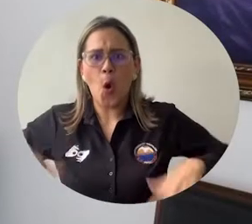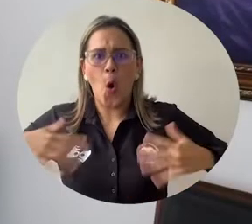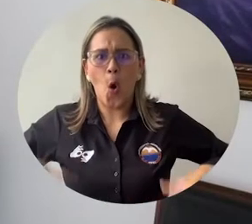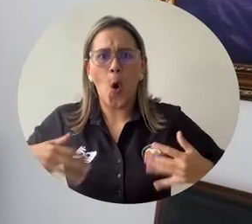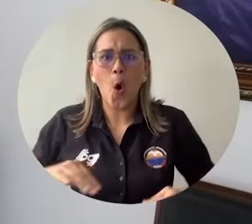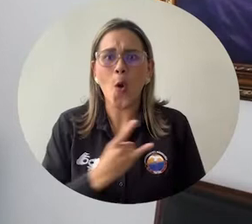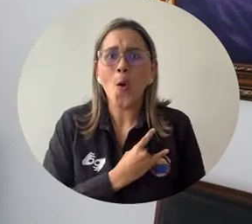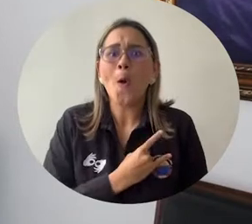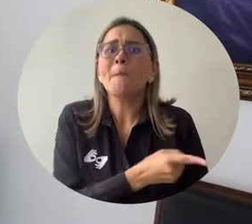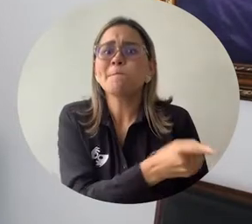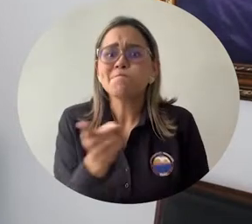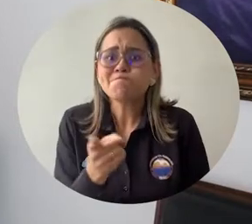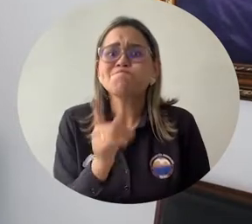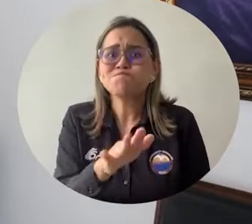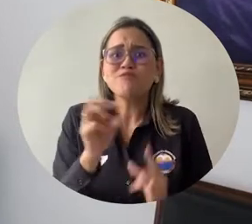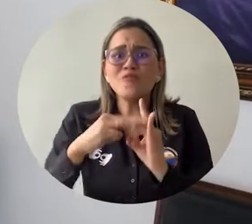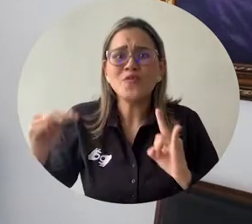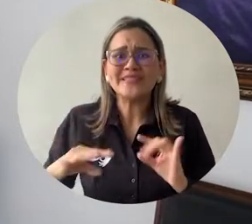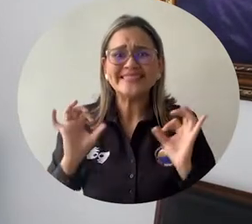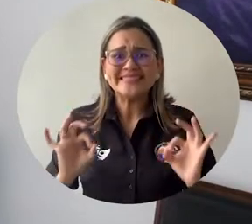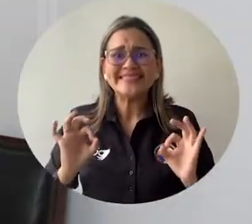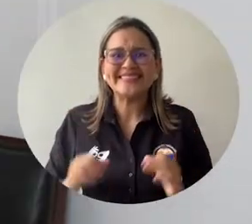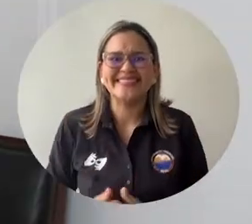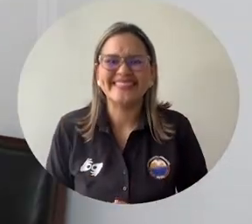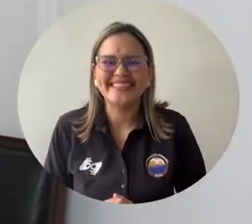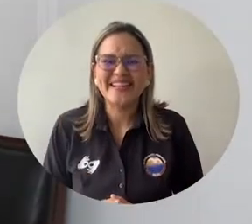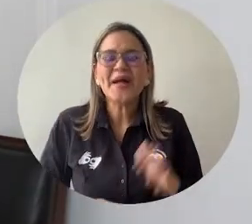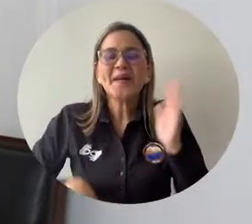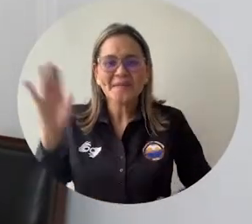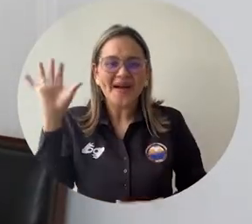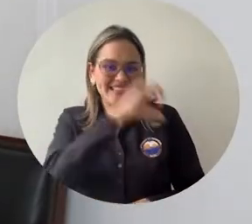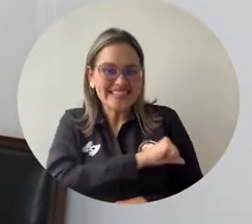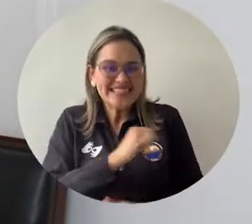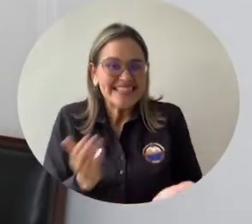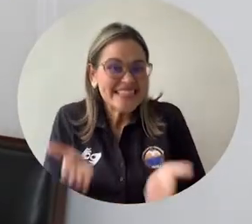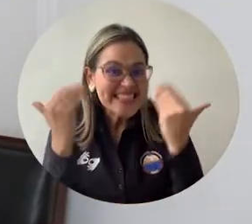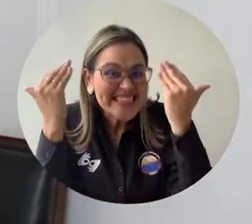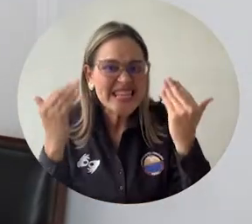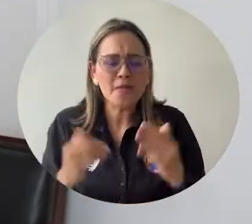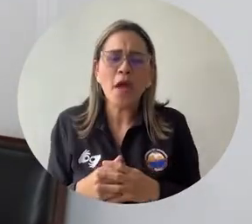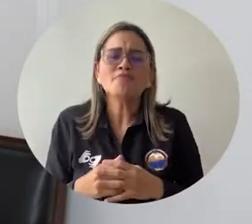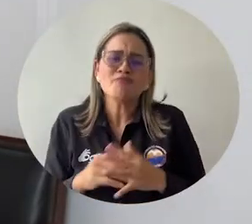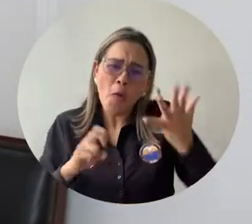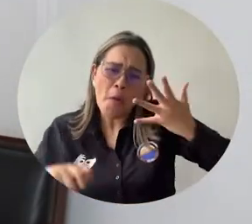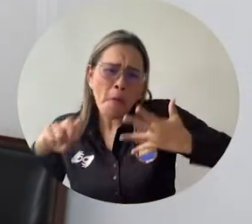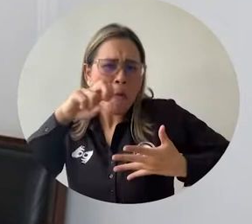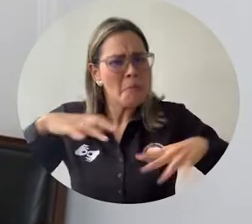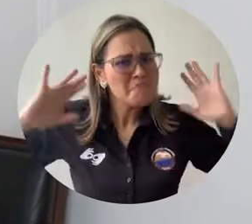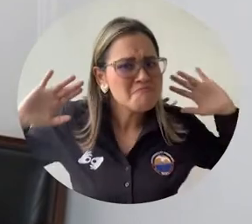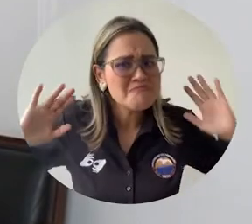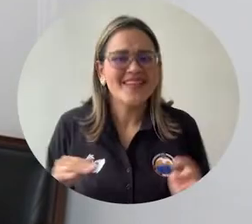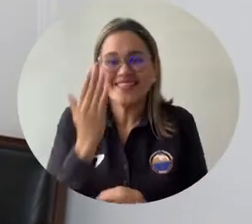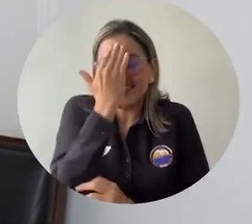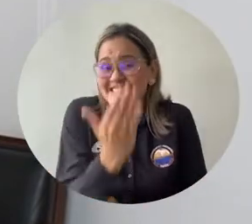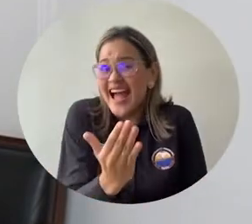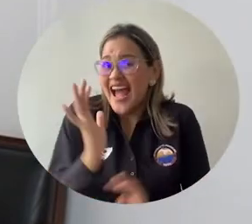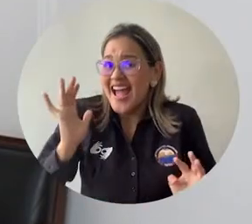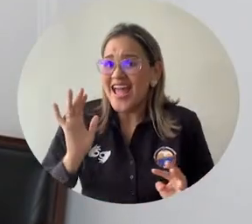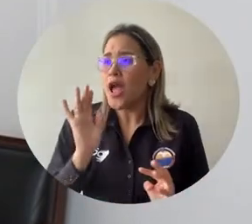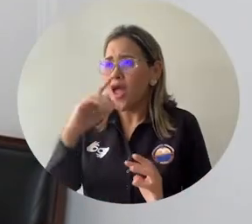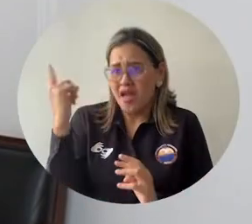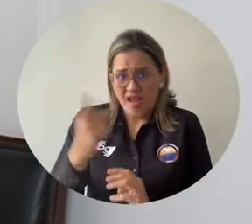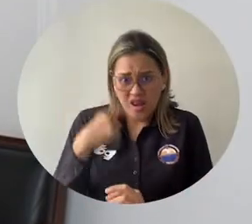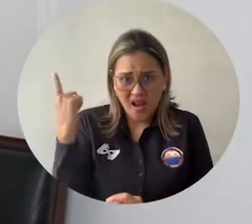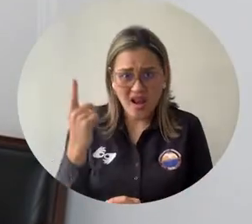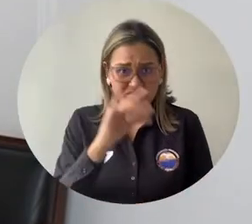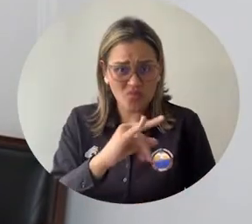logro, aun cuando estemos en los niveles intermedios, es muy importante ya que, como sabemos, la Universidad de Magdalena no tiene la cantidad